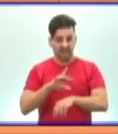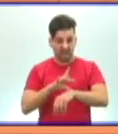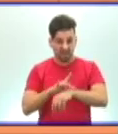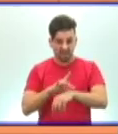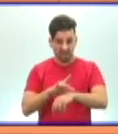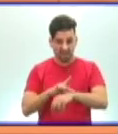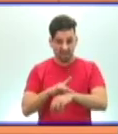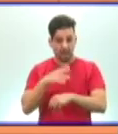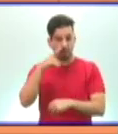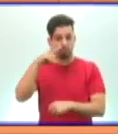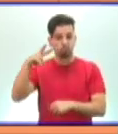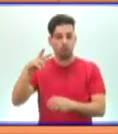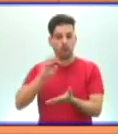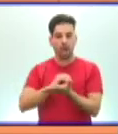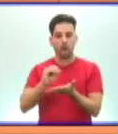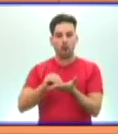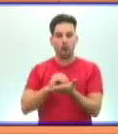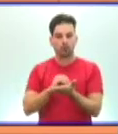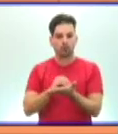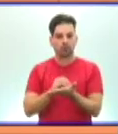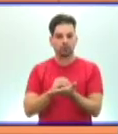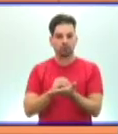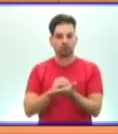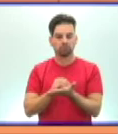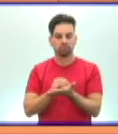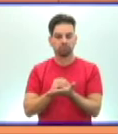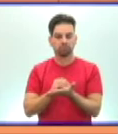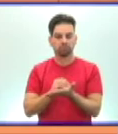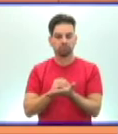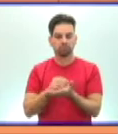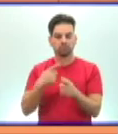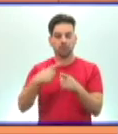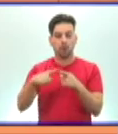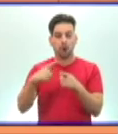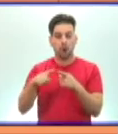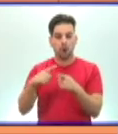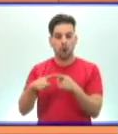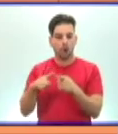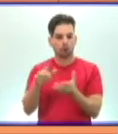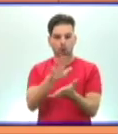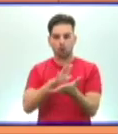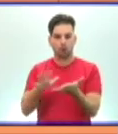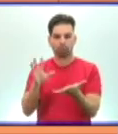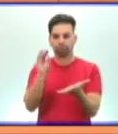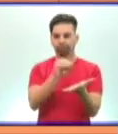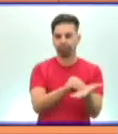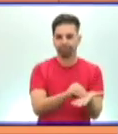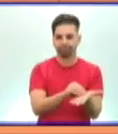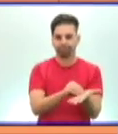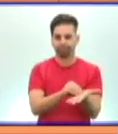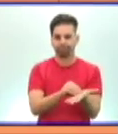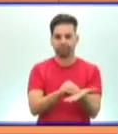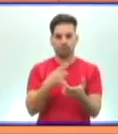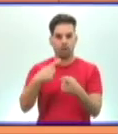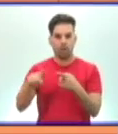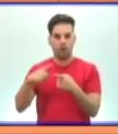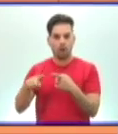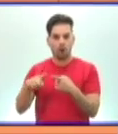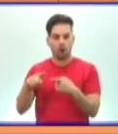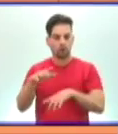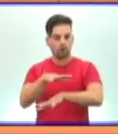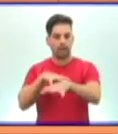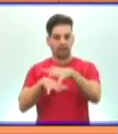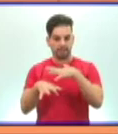hospederos. Estos virus, al no tener un hospedero, que son estas especies sobre las que ellos no tienen